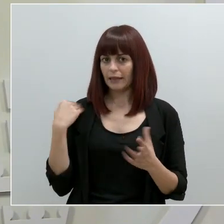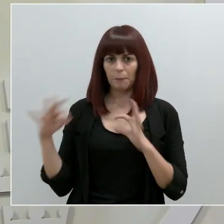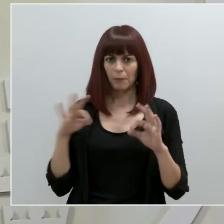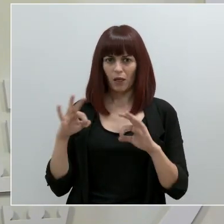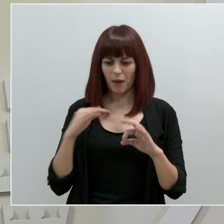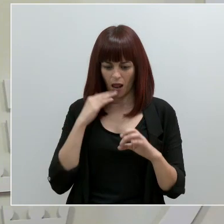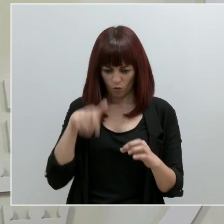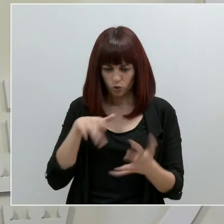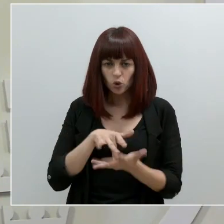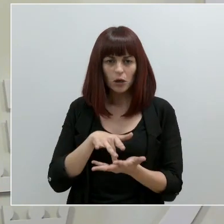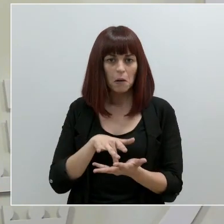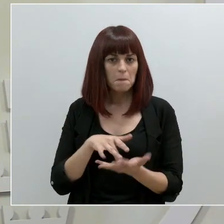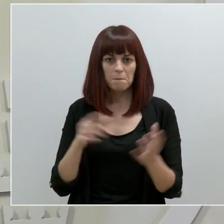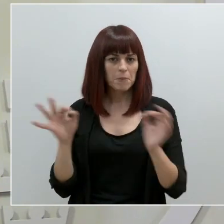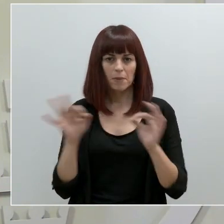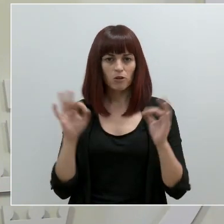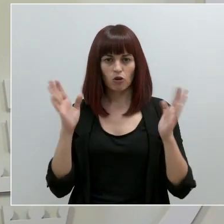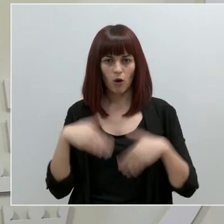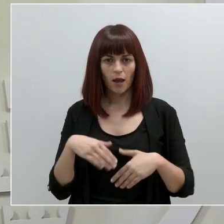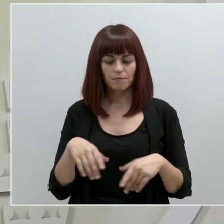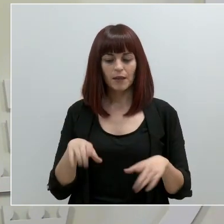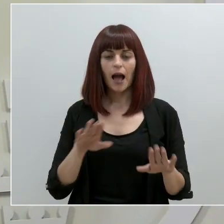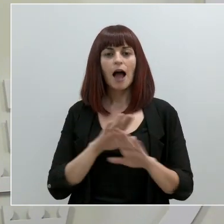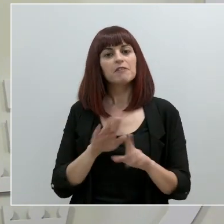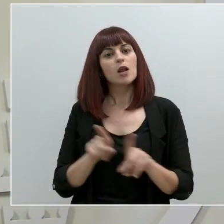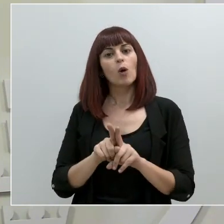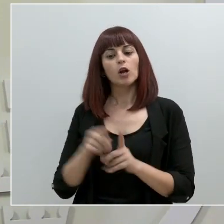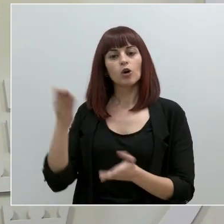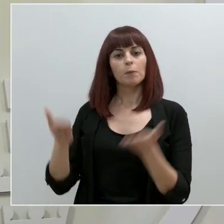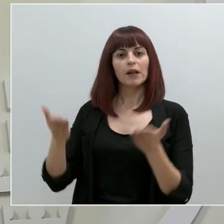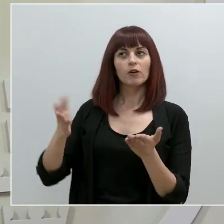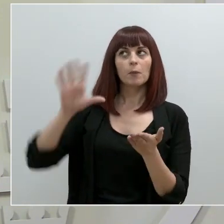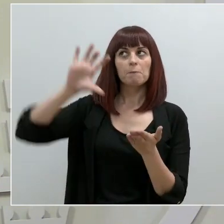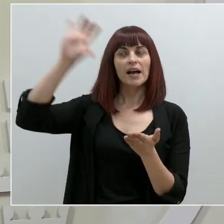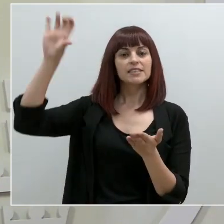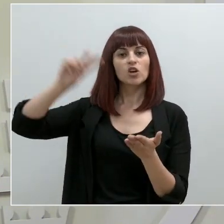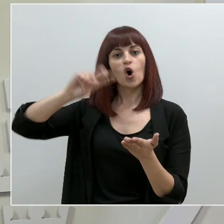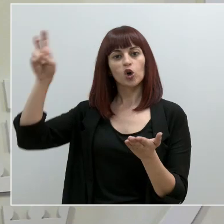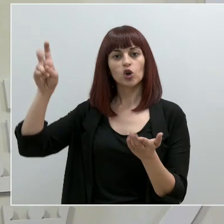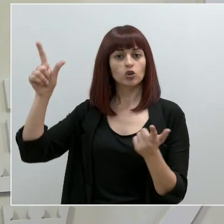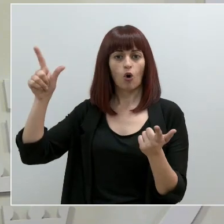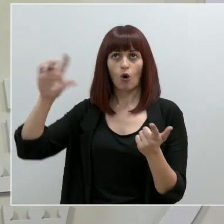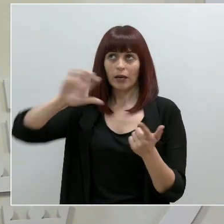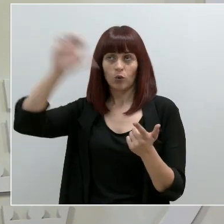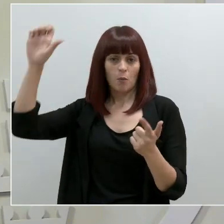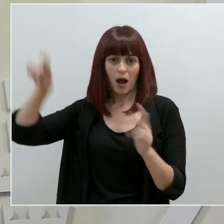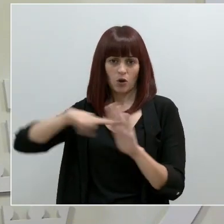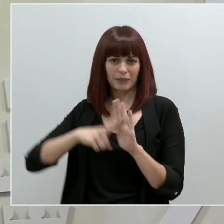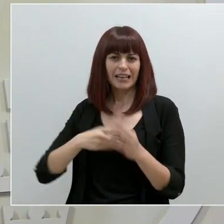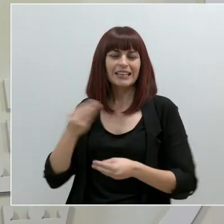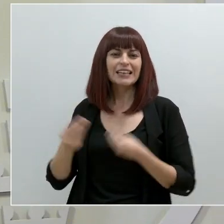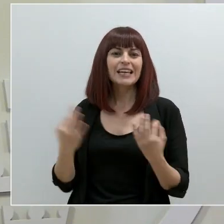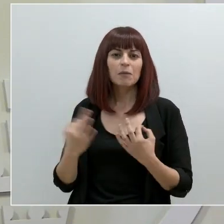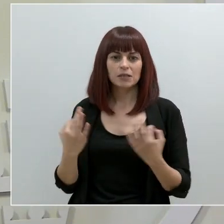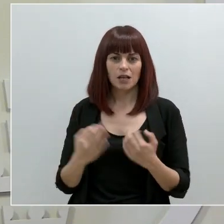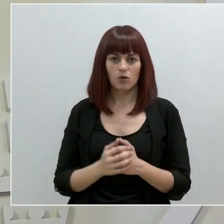así. Al final es la comparación de lo que ocurre en los diferentes países y en todo Occidente ha ocurrido lo mismo. O sea, yo